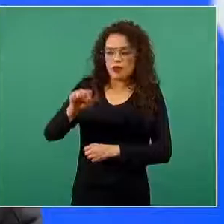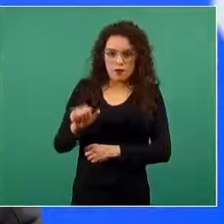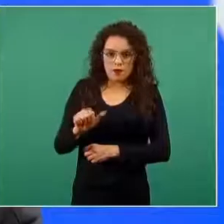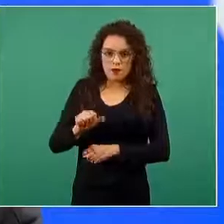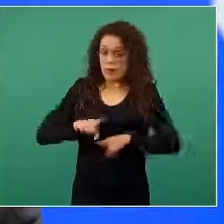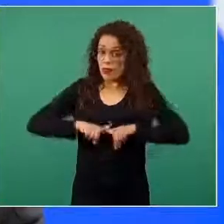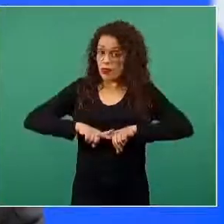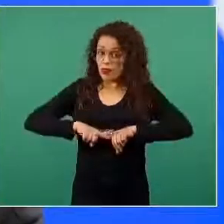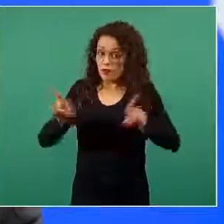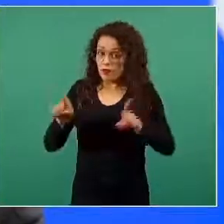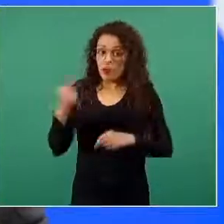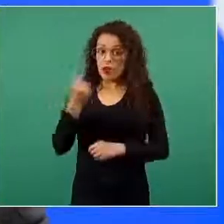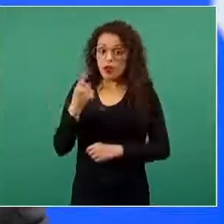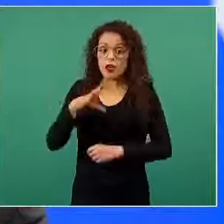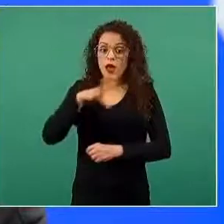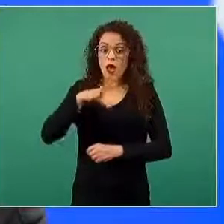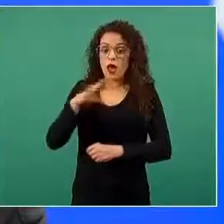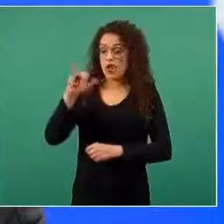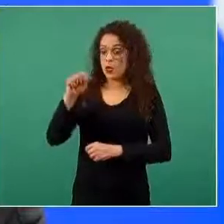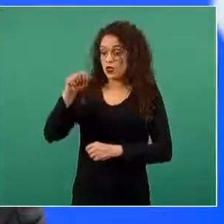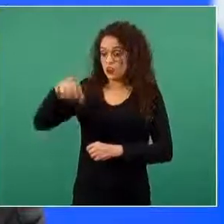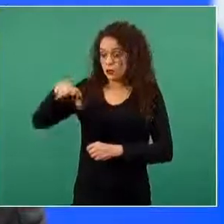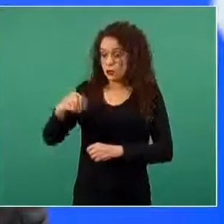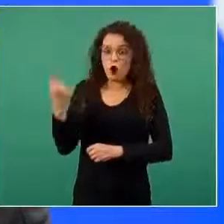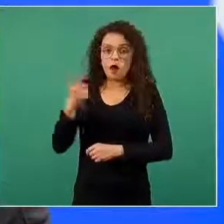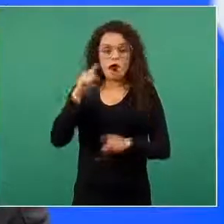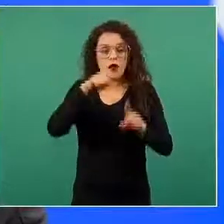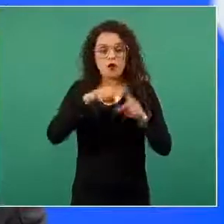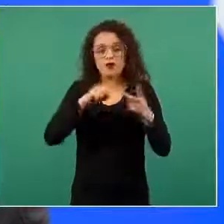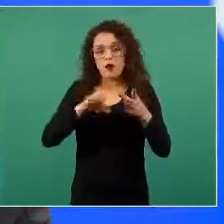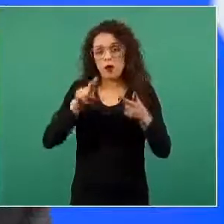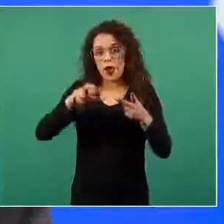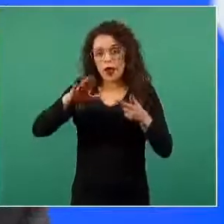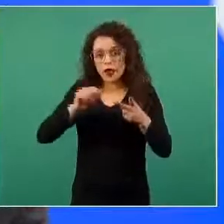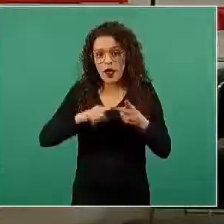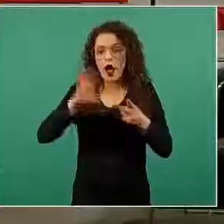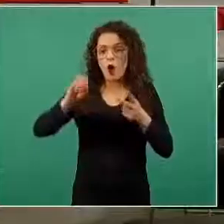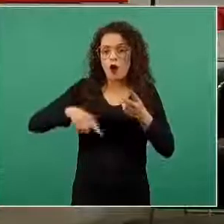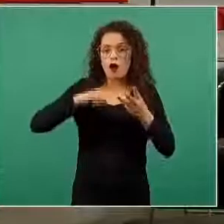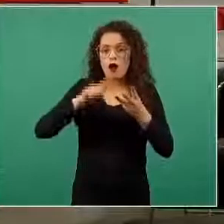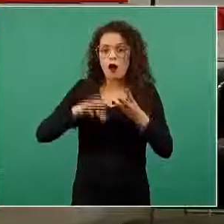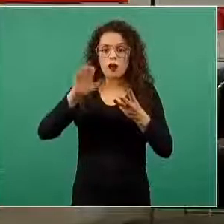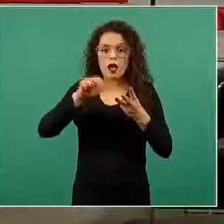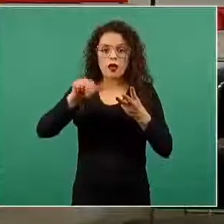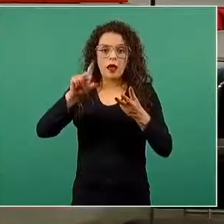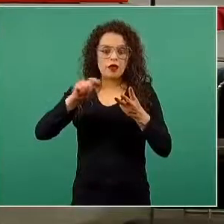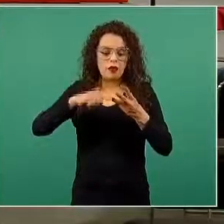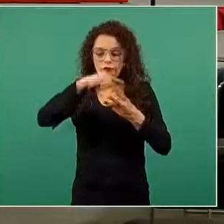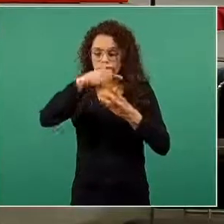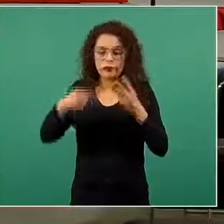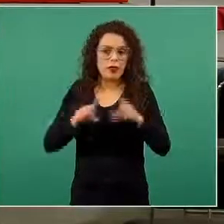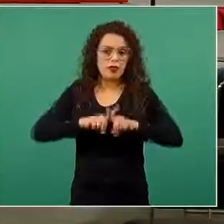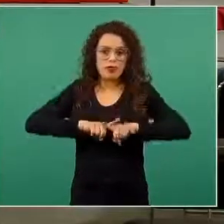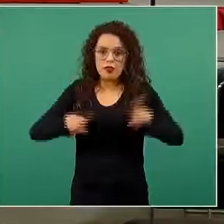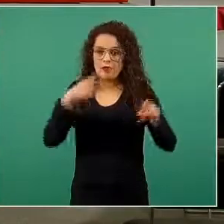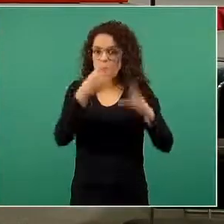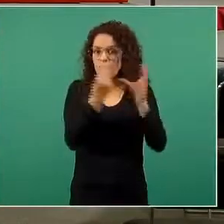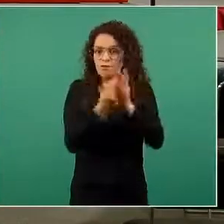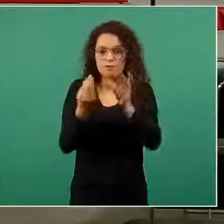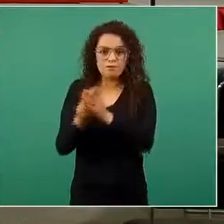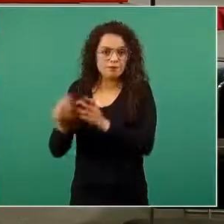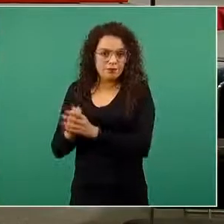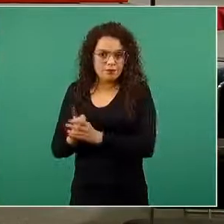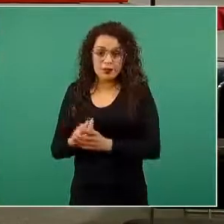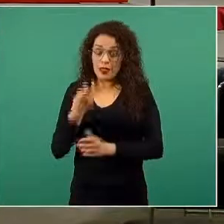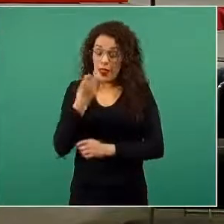distinta la dieta que se puede presentar en el Istmo a la dieta que se puede presentar en la cuenca o la dieta que se puede presentar en la cañada. Entonces, esa es otra parte también